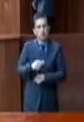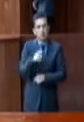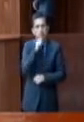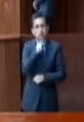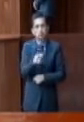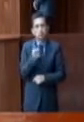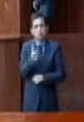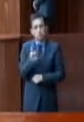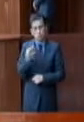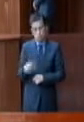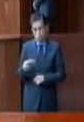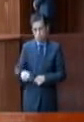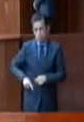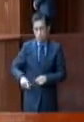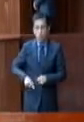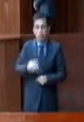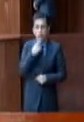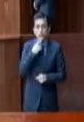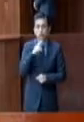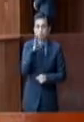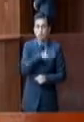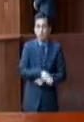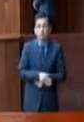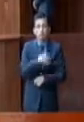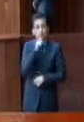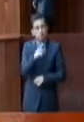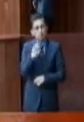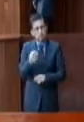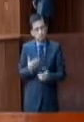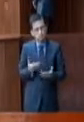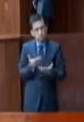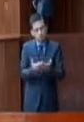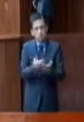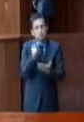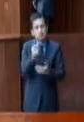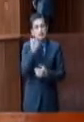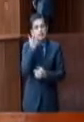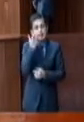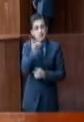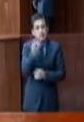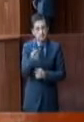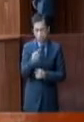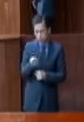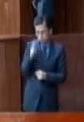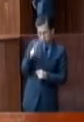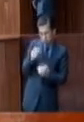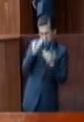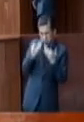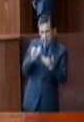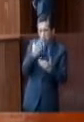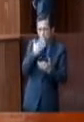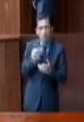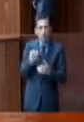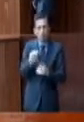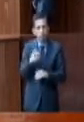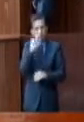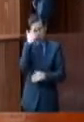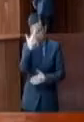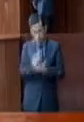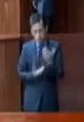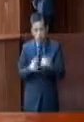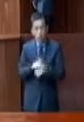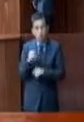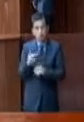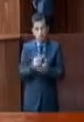respecto por lo que se hace a la promoción personalizada la ponencia propone tener por inexistente tal conducta pues como se menciona en el proyecto no se